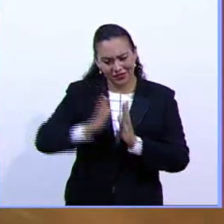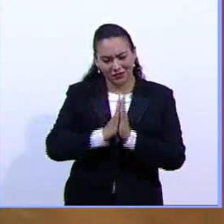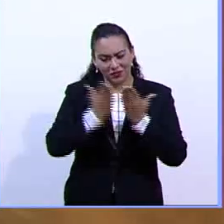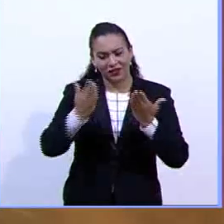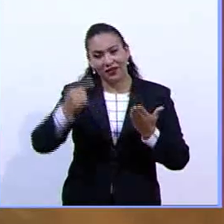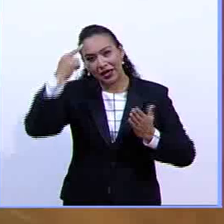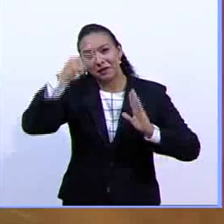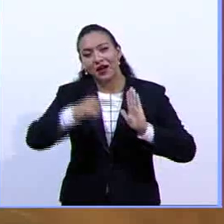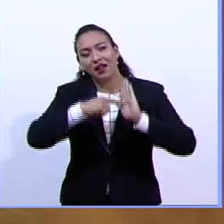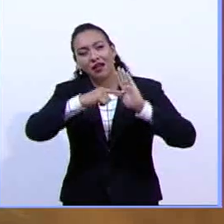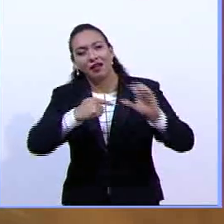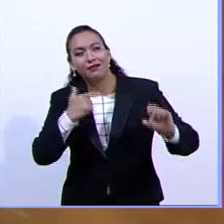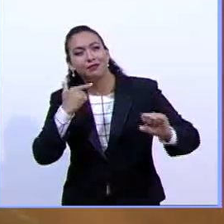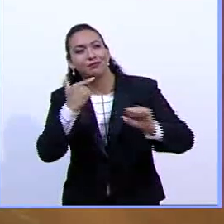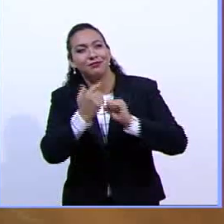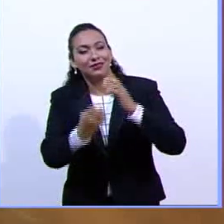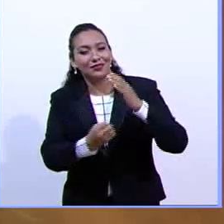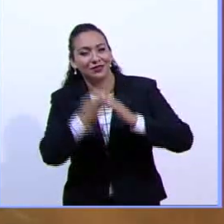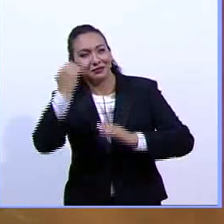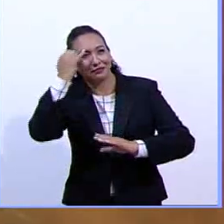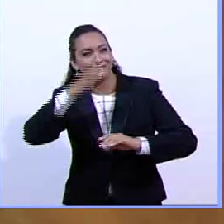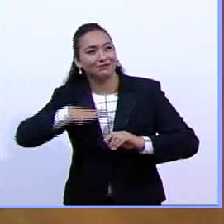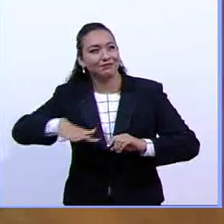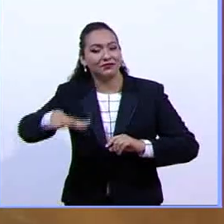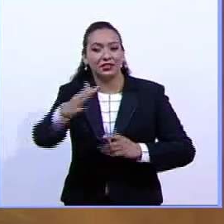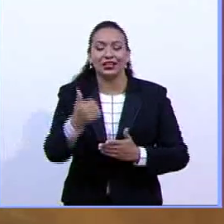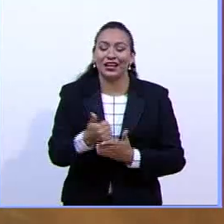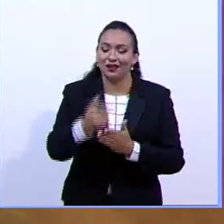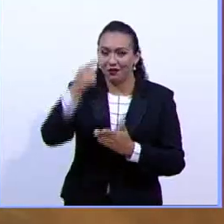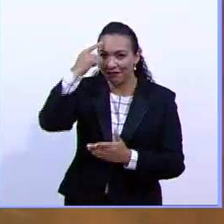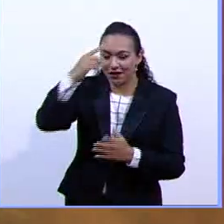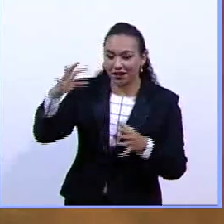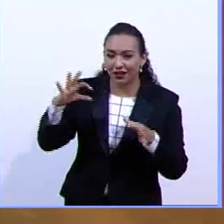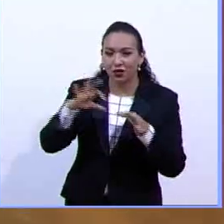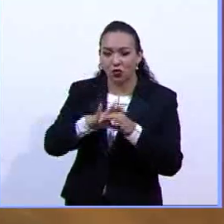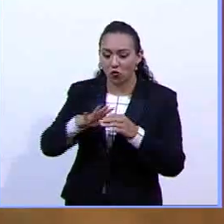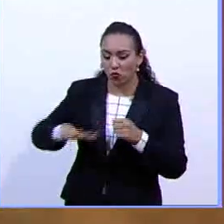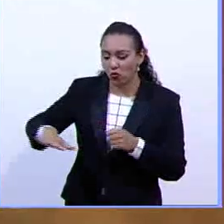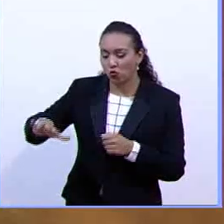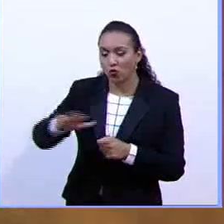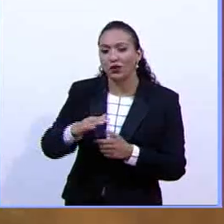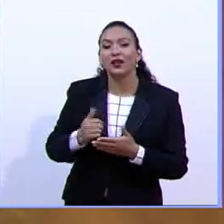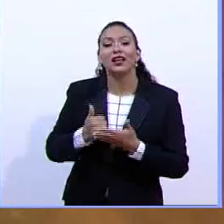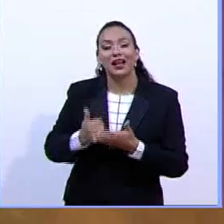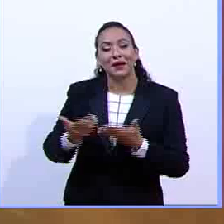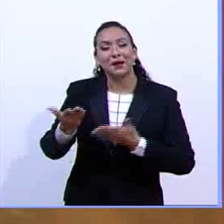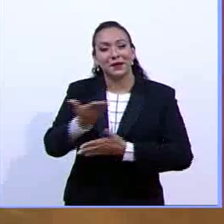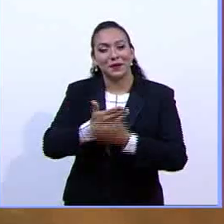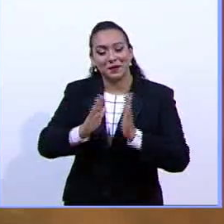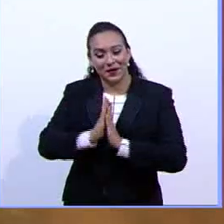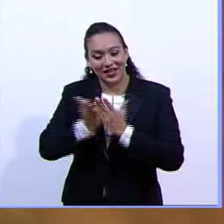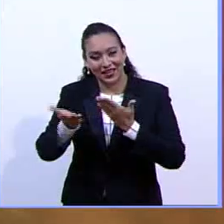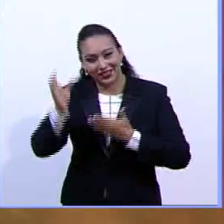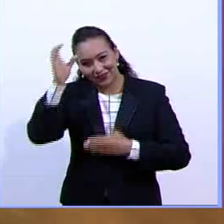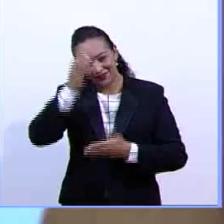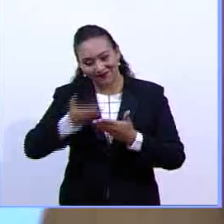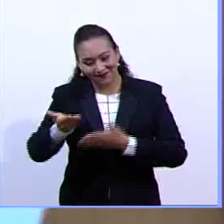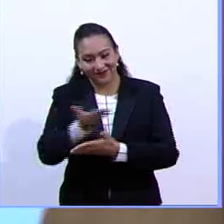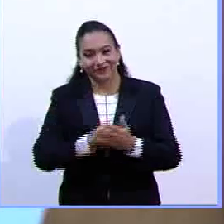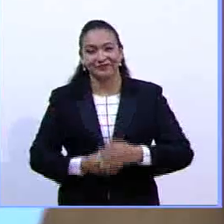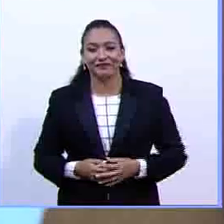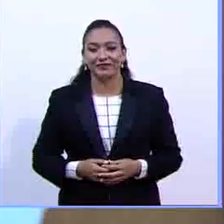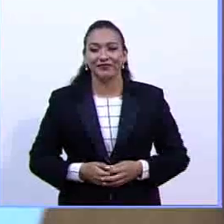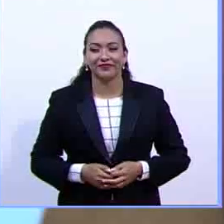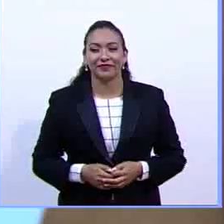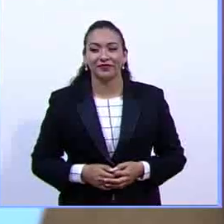nuevos horizontes y para conectarnos con otros que comparten nuestro entusiasmo por la lectura y el conocimiento.